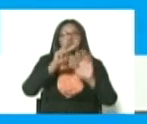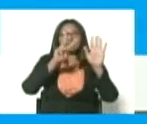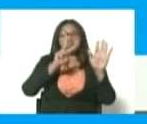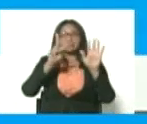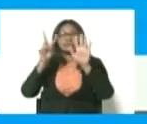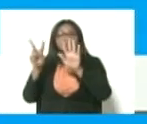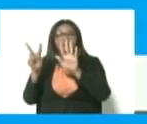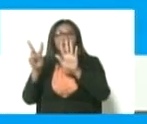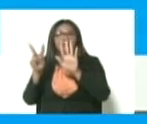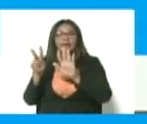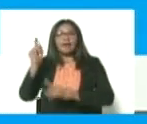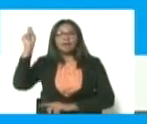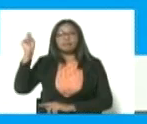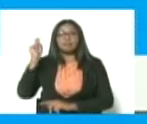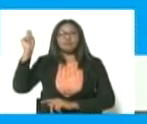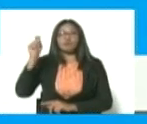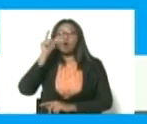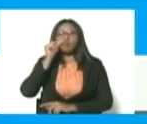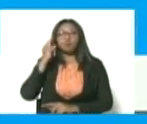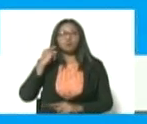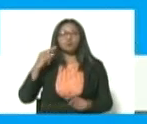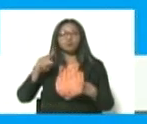277 diputados y diputadas.